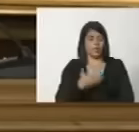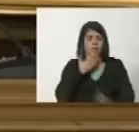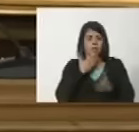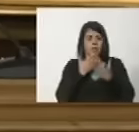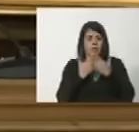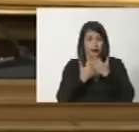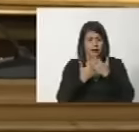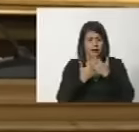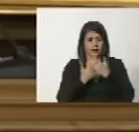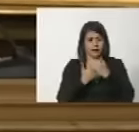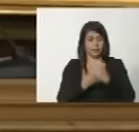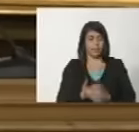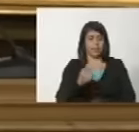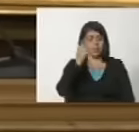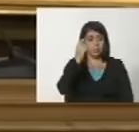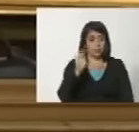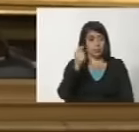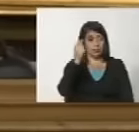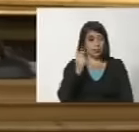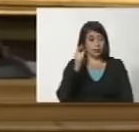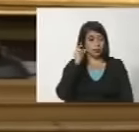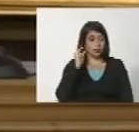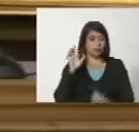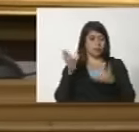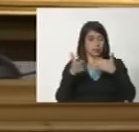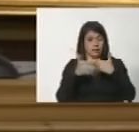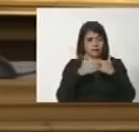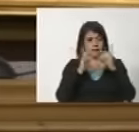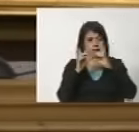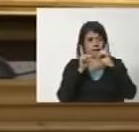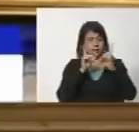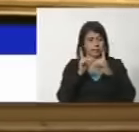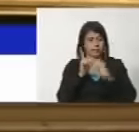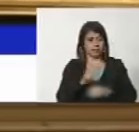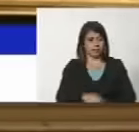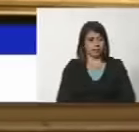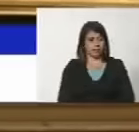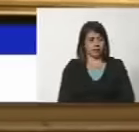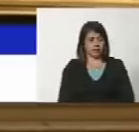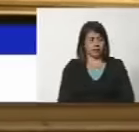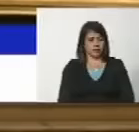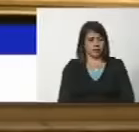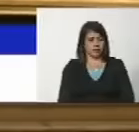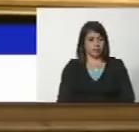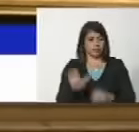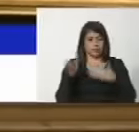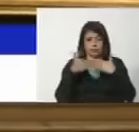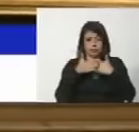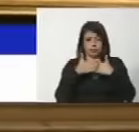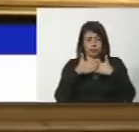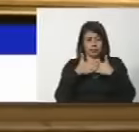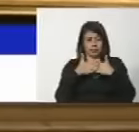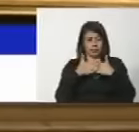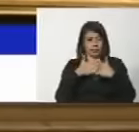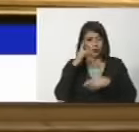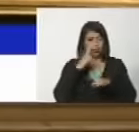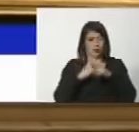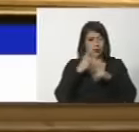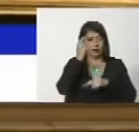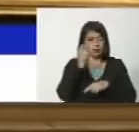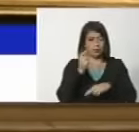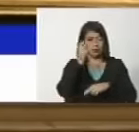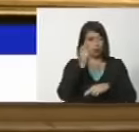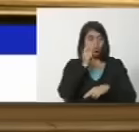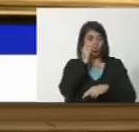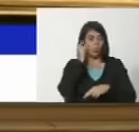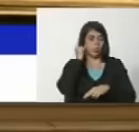Gracias, querida diputada. Se va a cerrar el debate. Se cierra. Las honorables diputadas